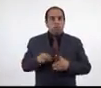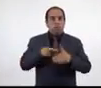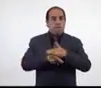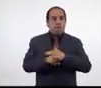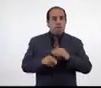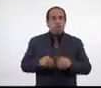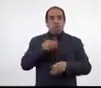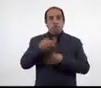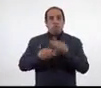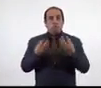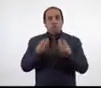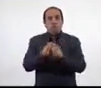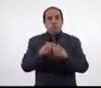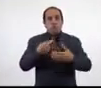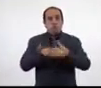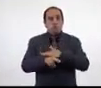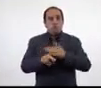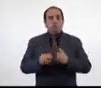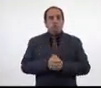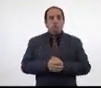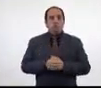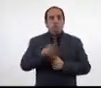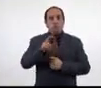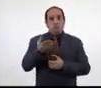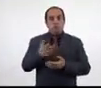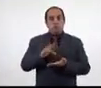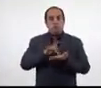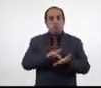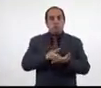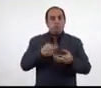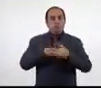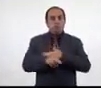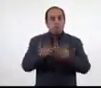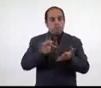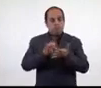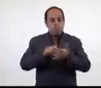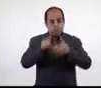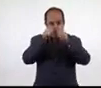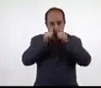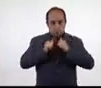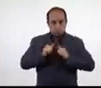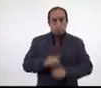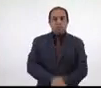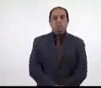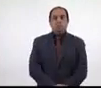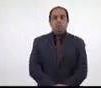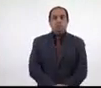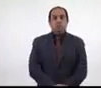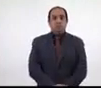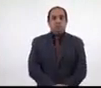en conjunto con el metro y recibiendo todo el apoyo del metro. Bueno, pues gracias por su atención.